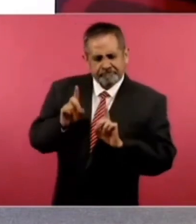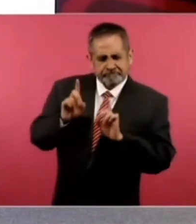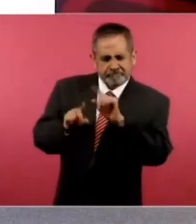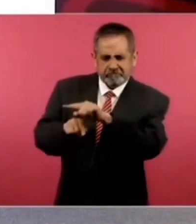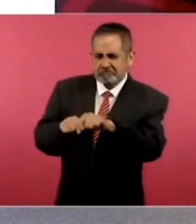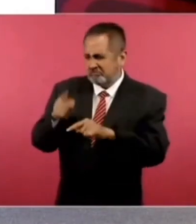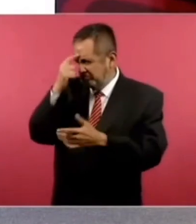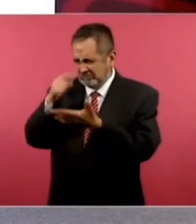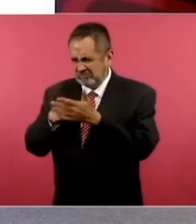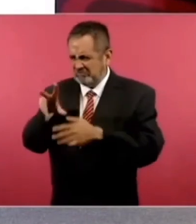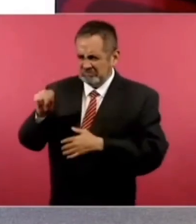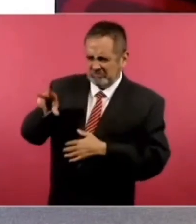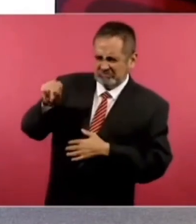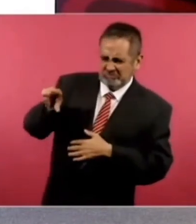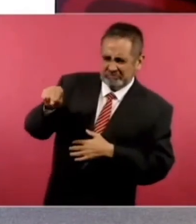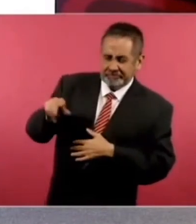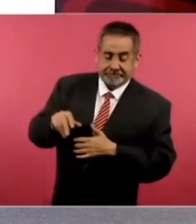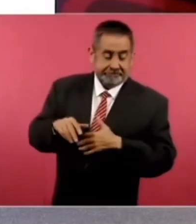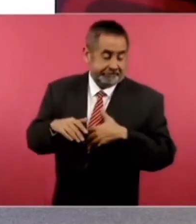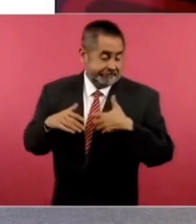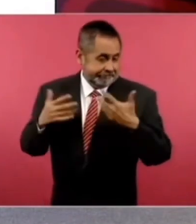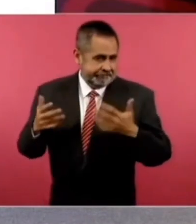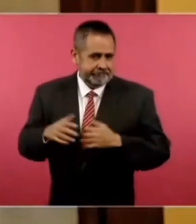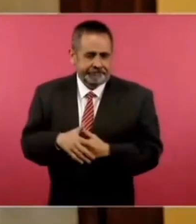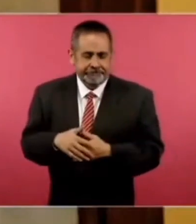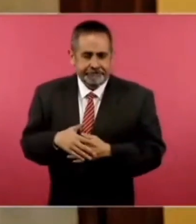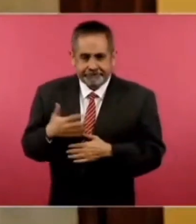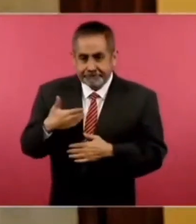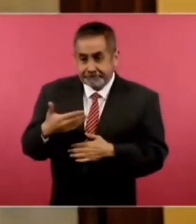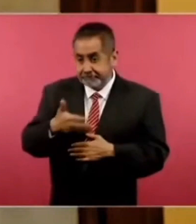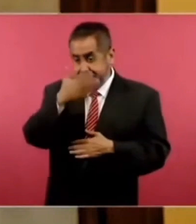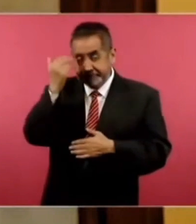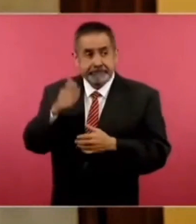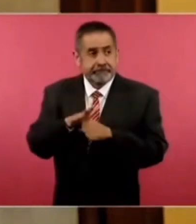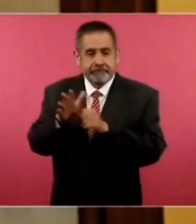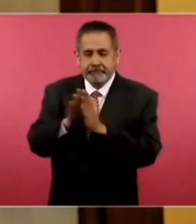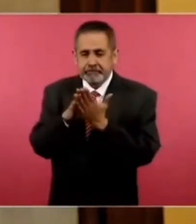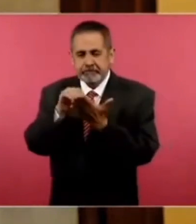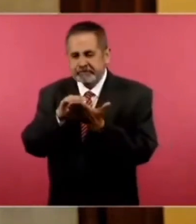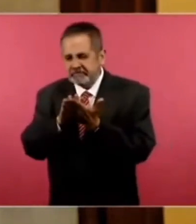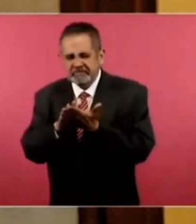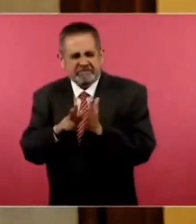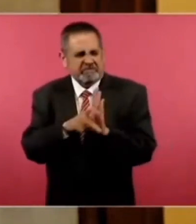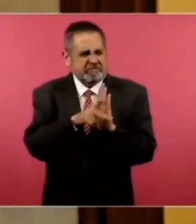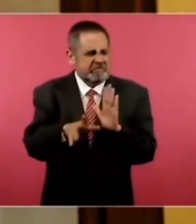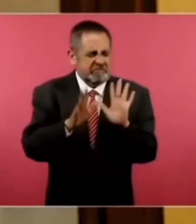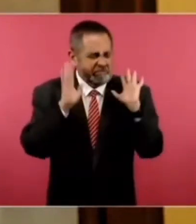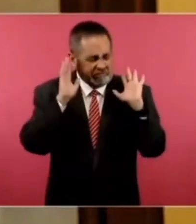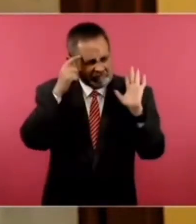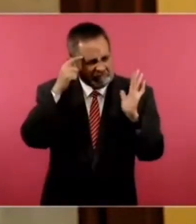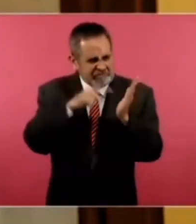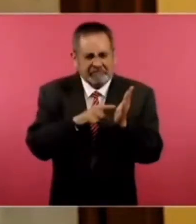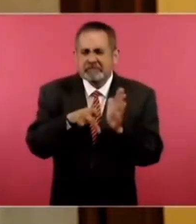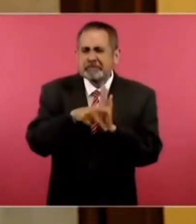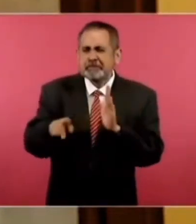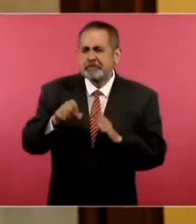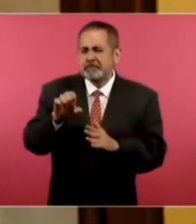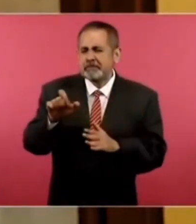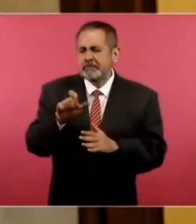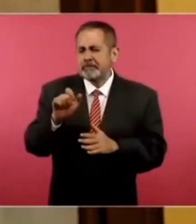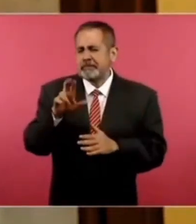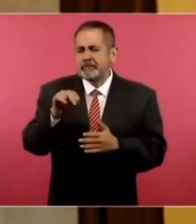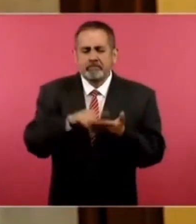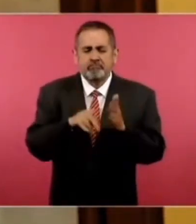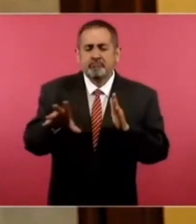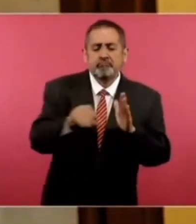muchos. En no sé cuál de sus ediciones, Excelsior acogió una nota de Pedro